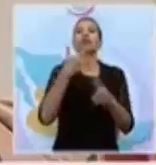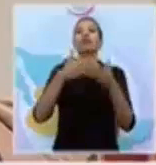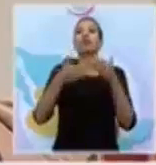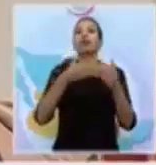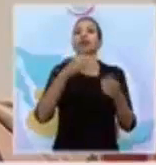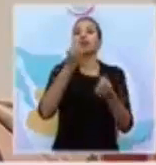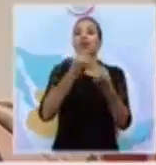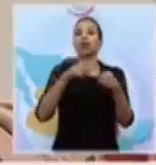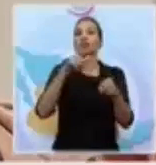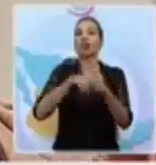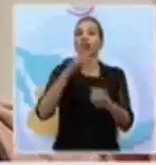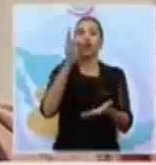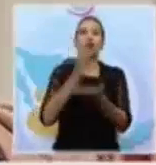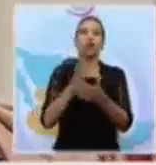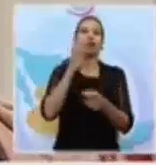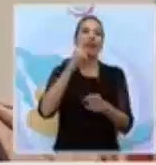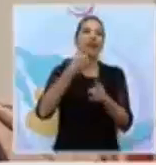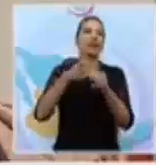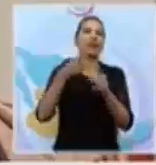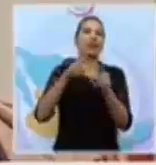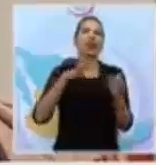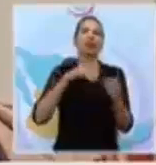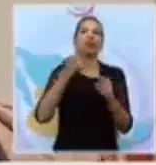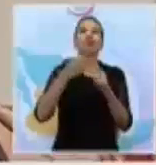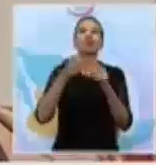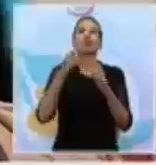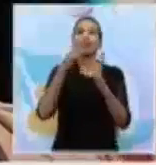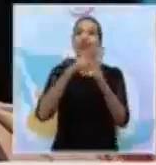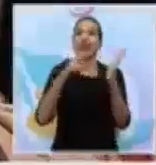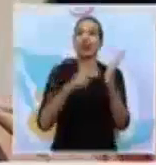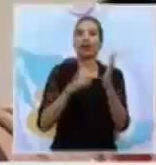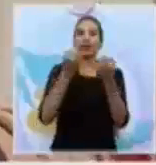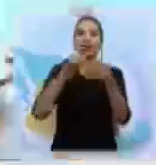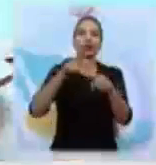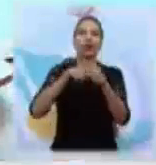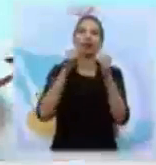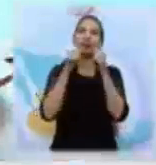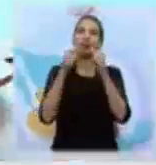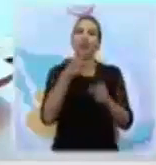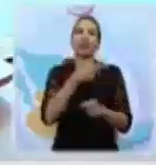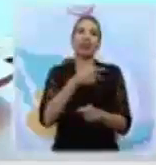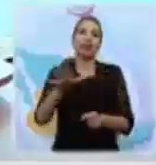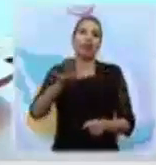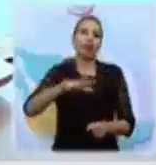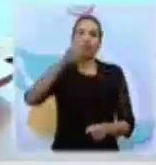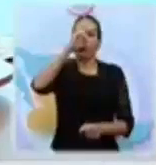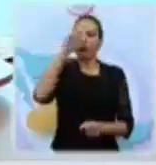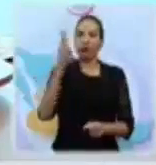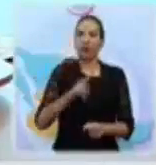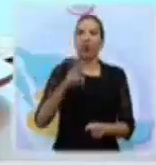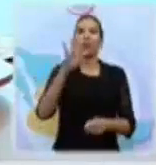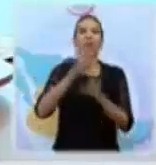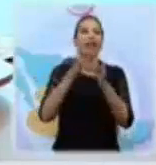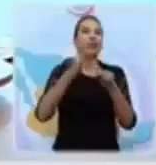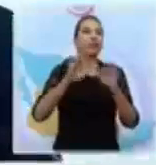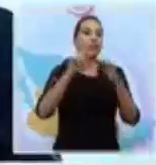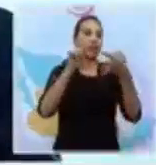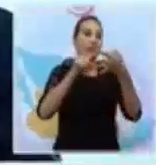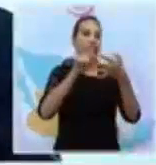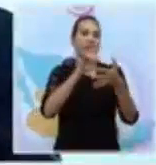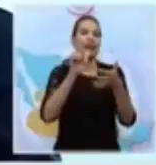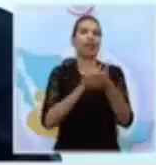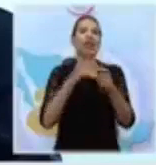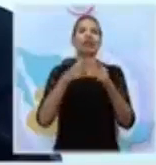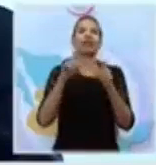es el que focaliza todas las políticas sociales hacia los pobres extremos. Uno de los frutos más conocidos de la ley es la creación